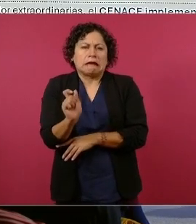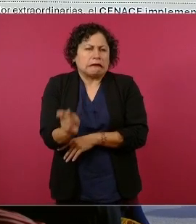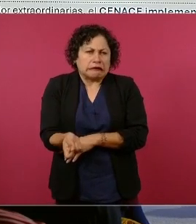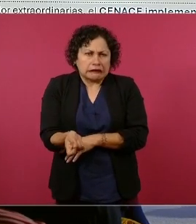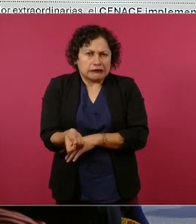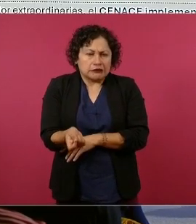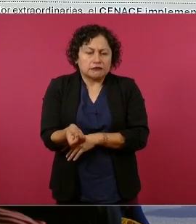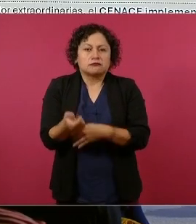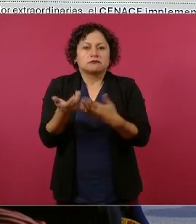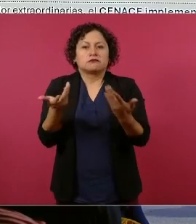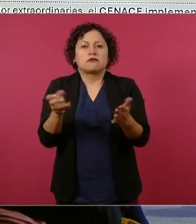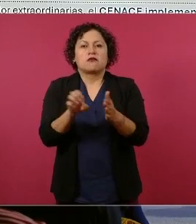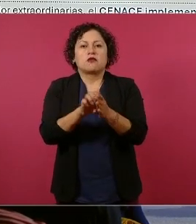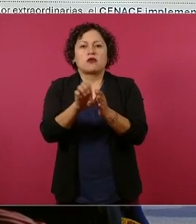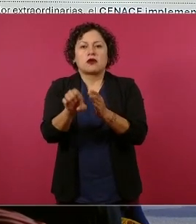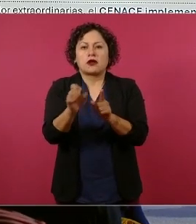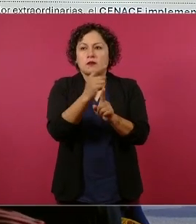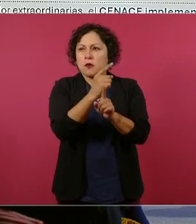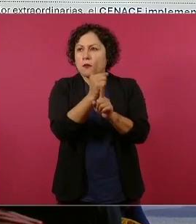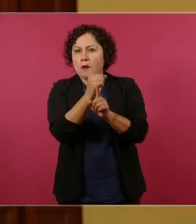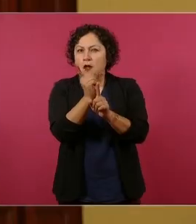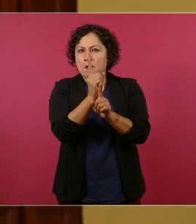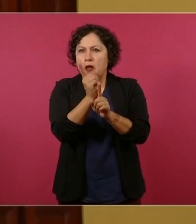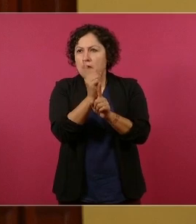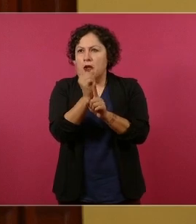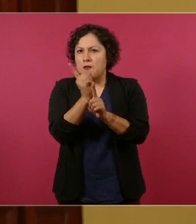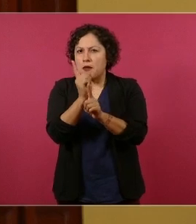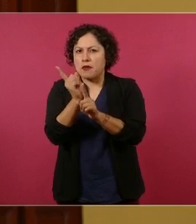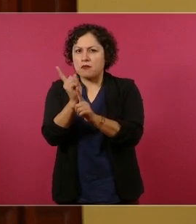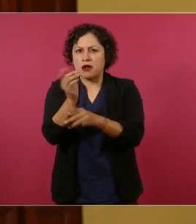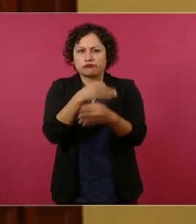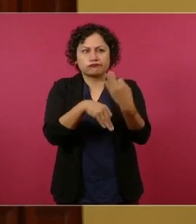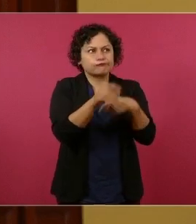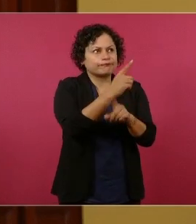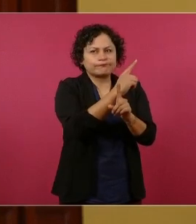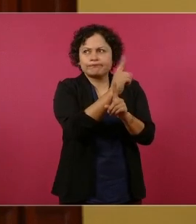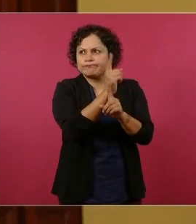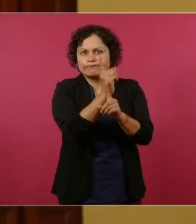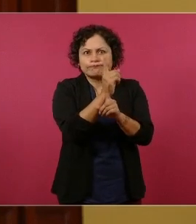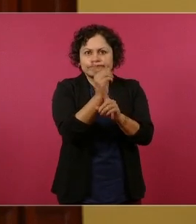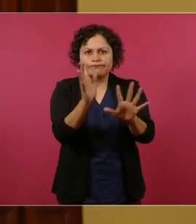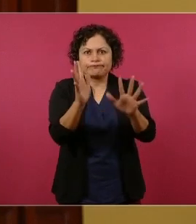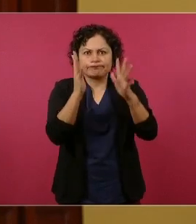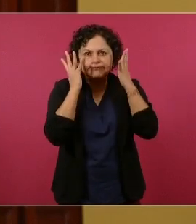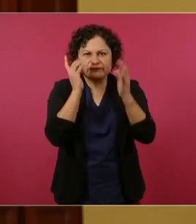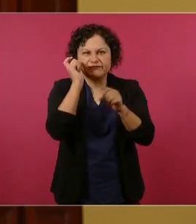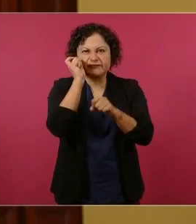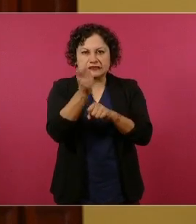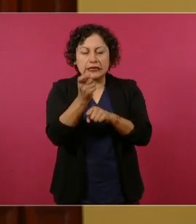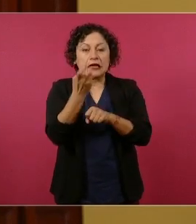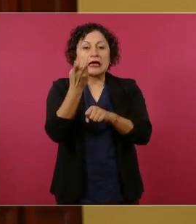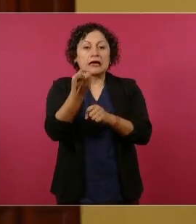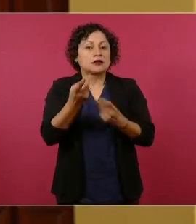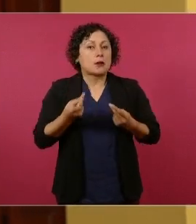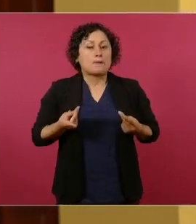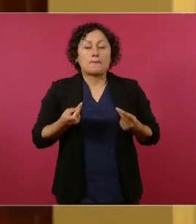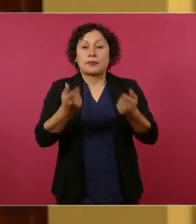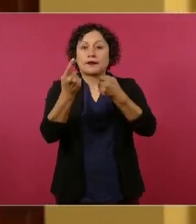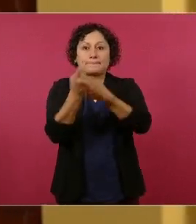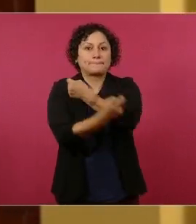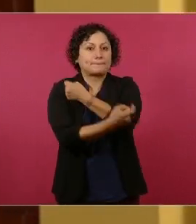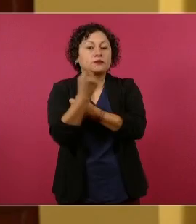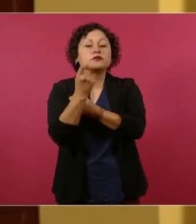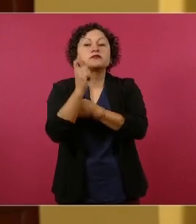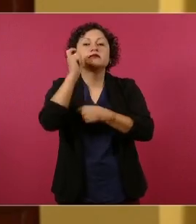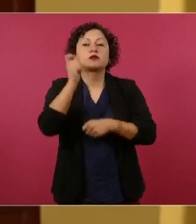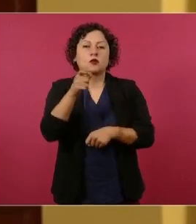velocidad a la que giran todos los generadores síncronos de la red, pero este balance tiene que suceder de manera instantánea. Recordemos que la energía no